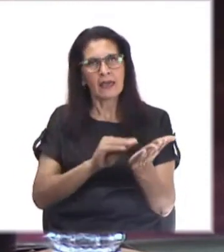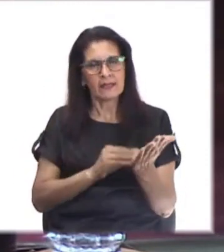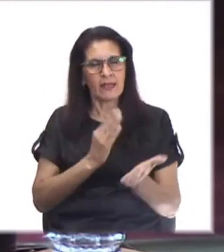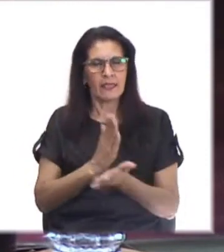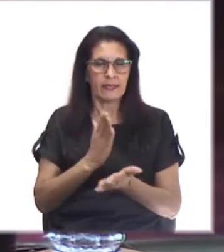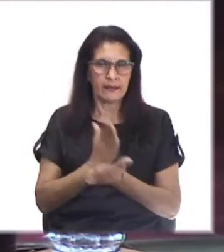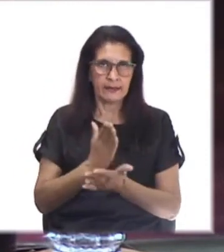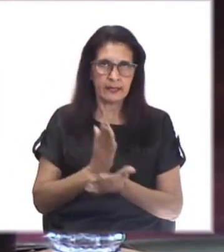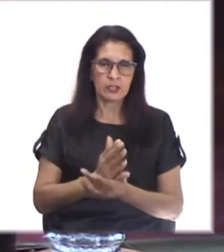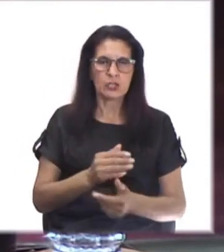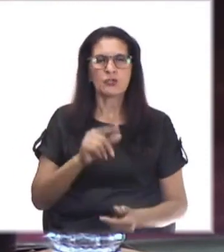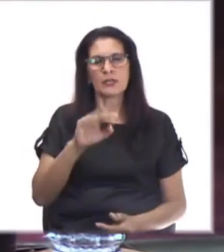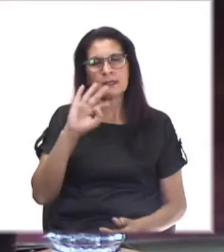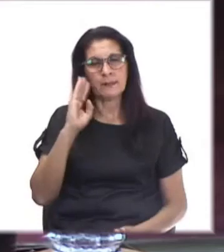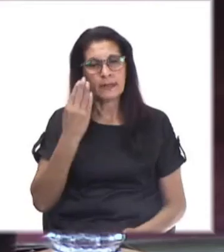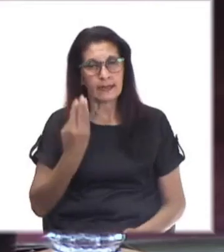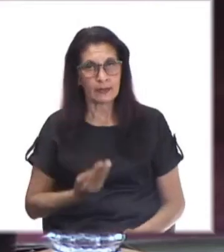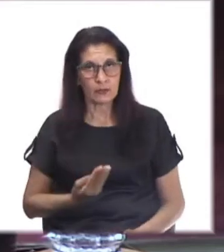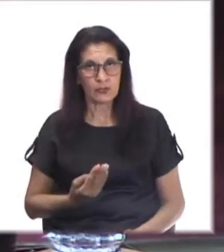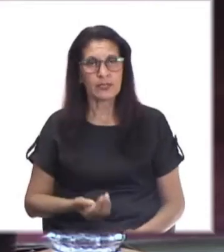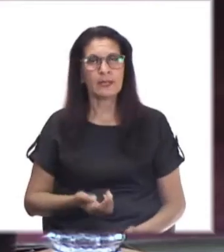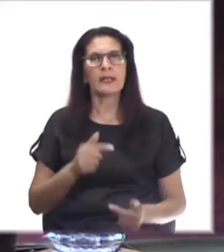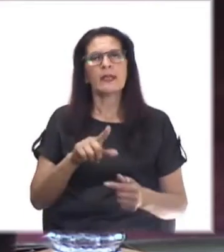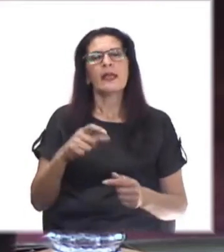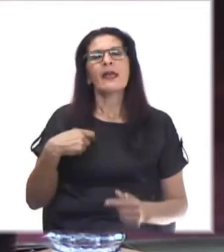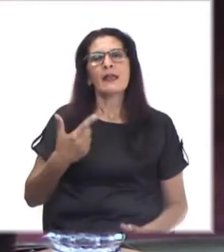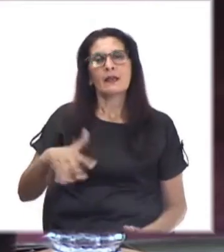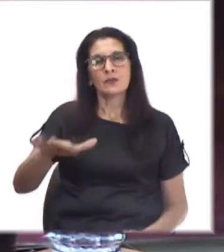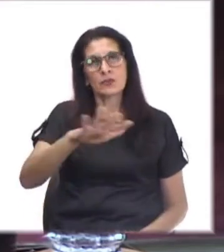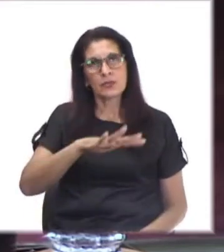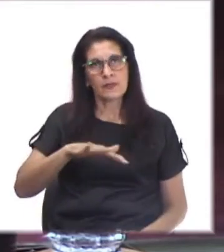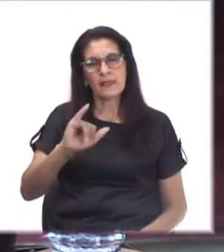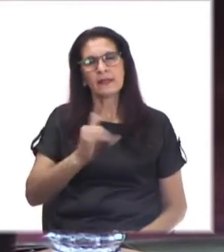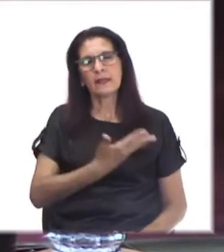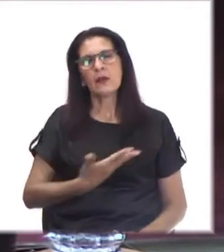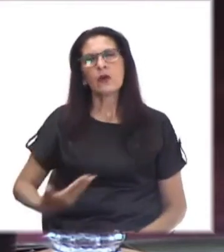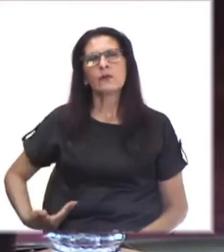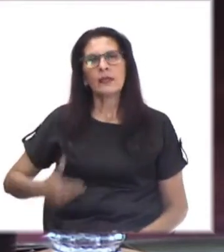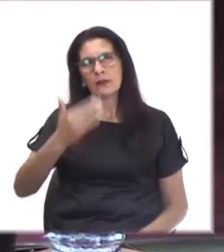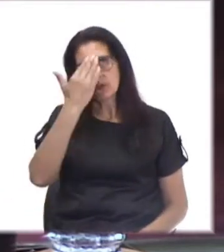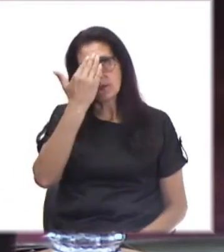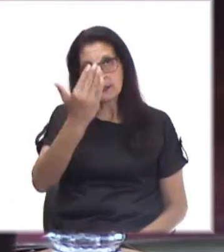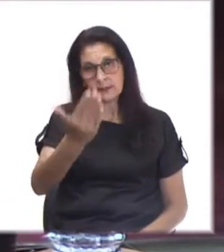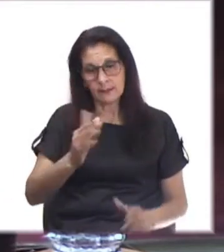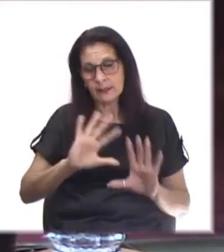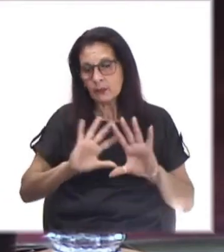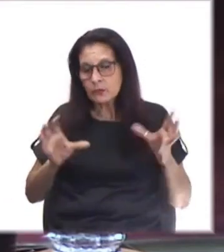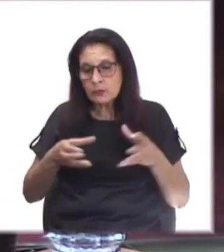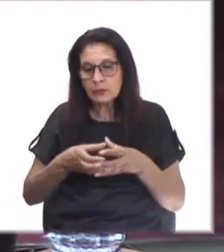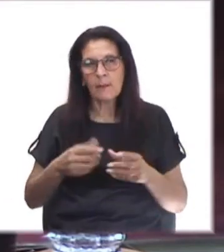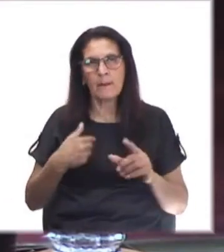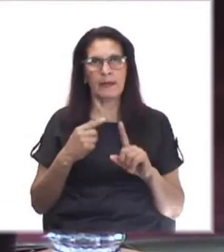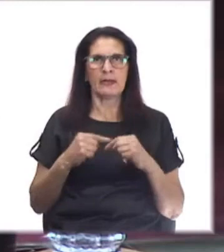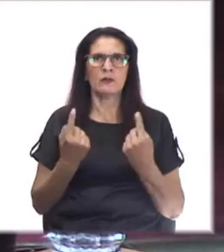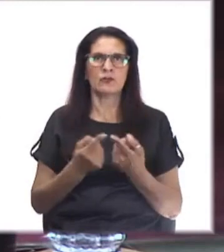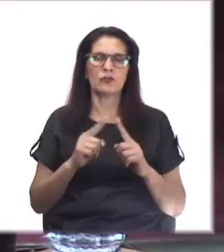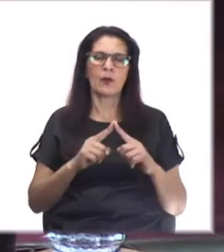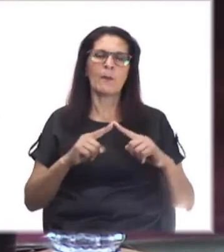entonces irreconocidos en la sociedad, y con los gobiernos del Frente Amplio cuaja para nosotros el más